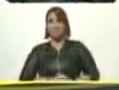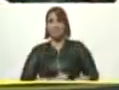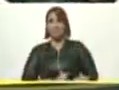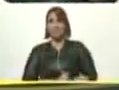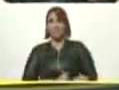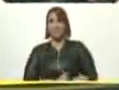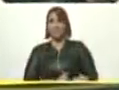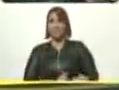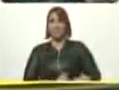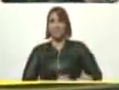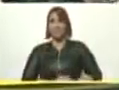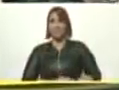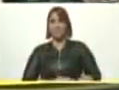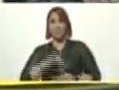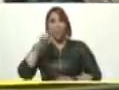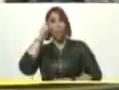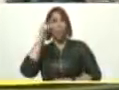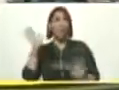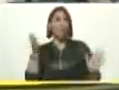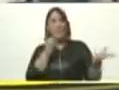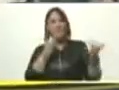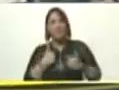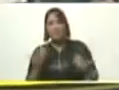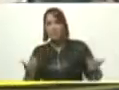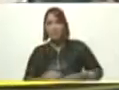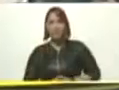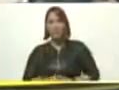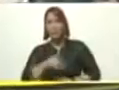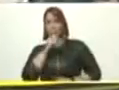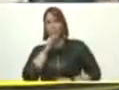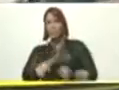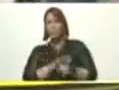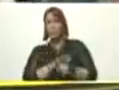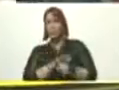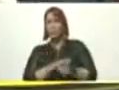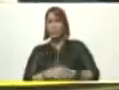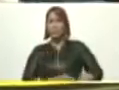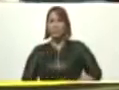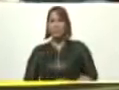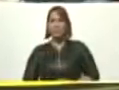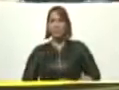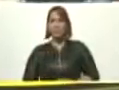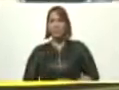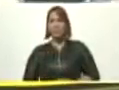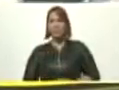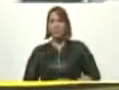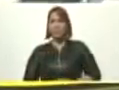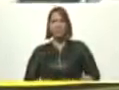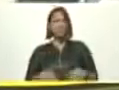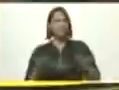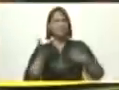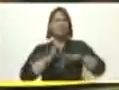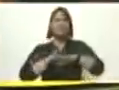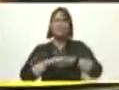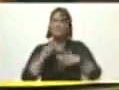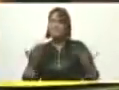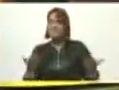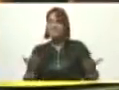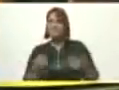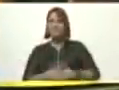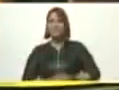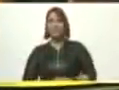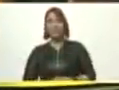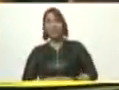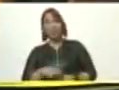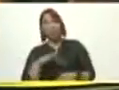bueno Rodríguez qué me dice vale por eso está muy callado Jorge vale Qué pasa ojo